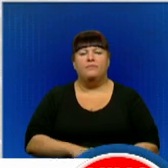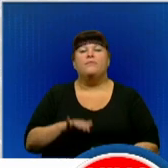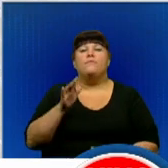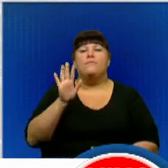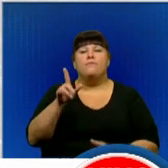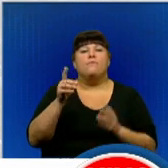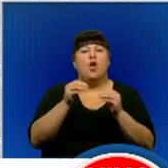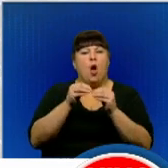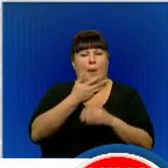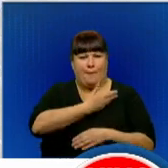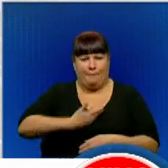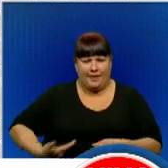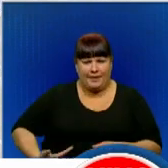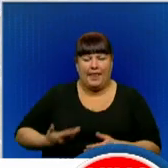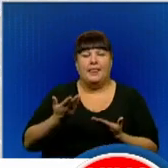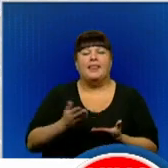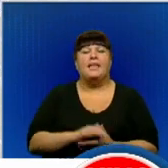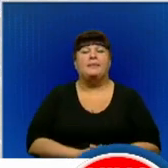compañera presidenta